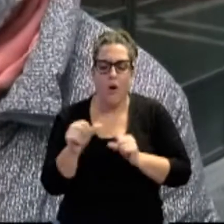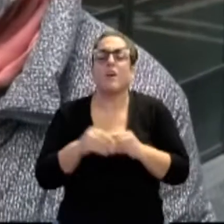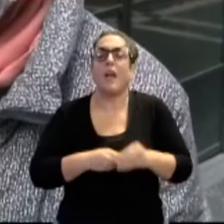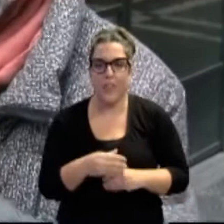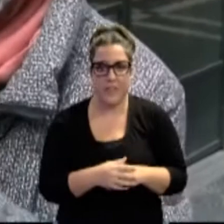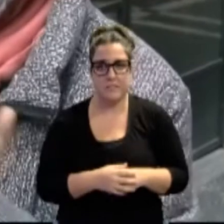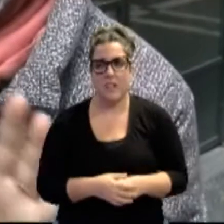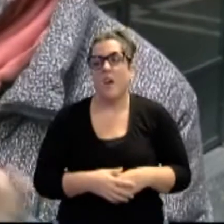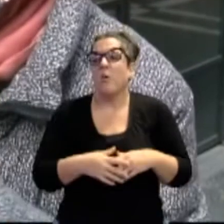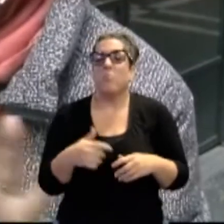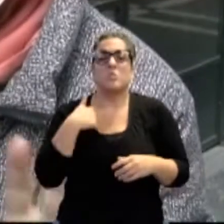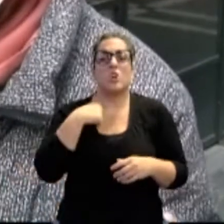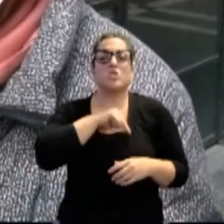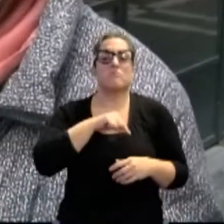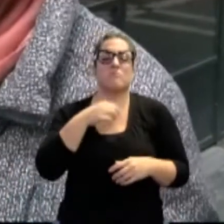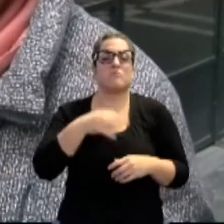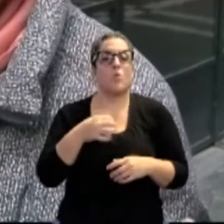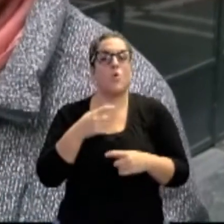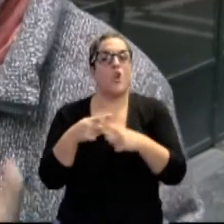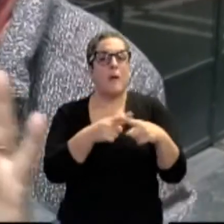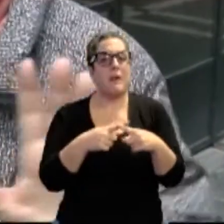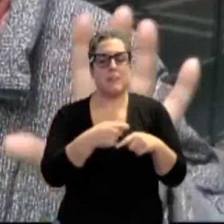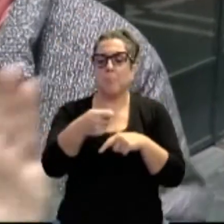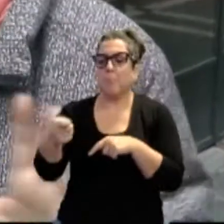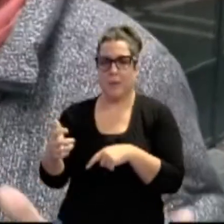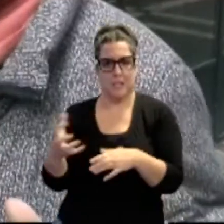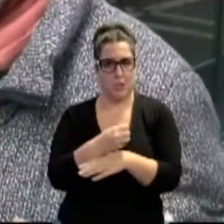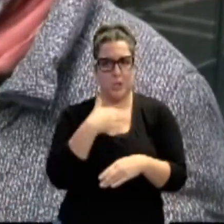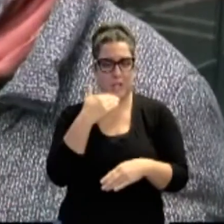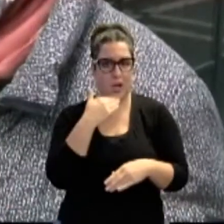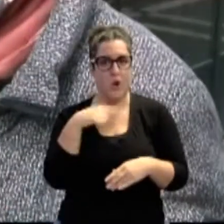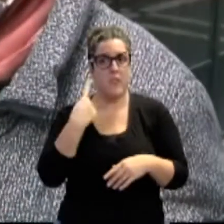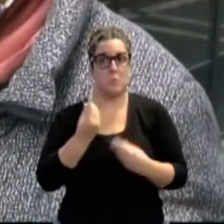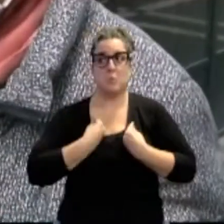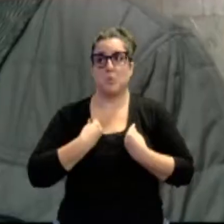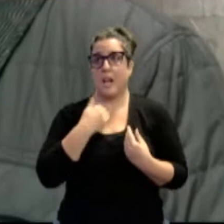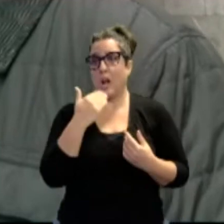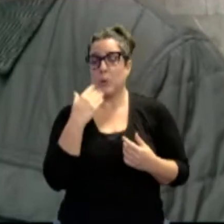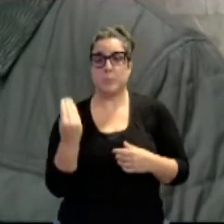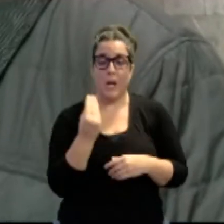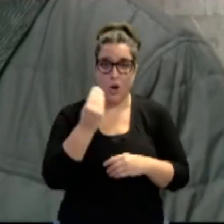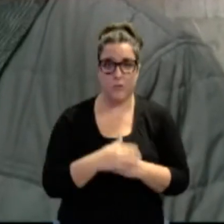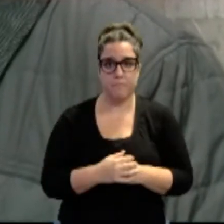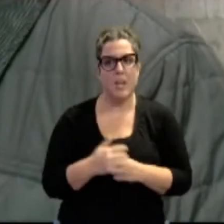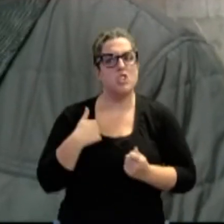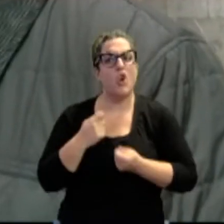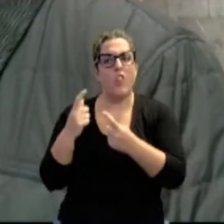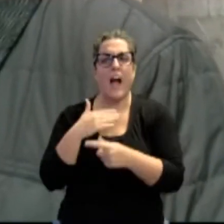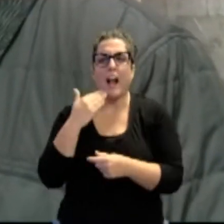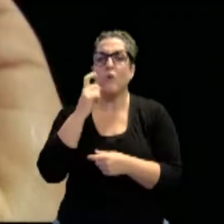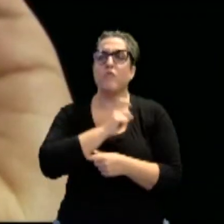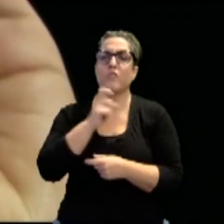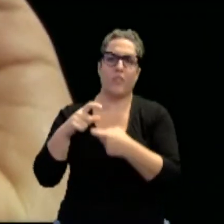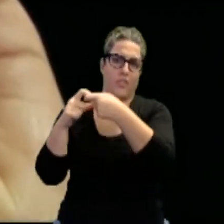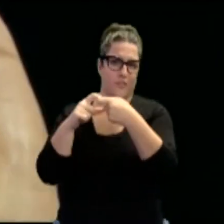pues mira, repartir un poco para todos lo primero. Y después, pues para vivir un poco mejor. Ah, pues yo darlo a alguna fundación